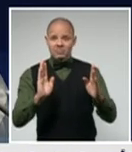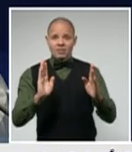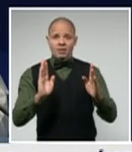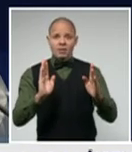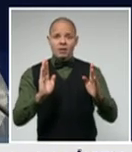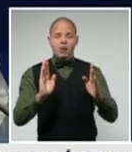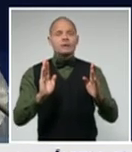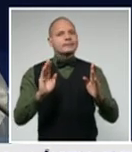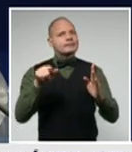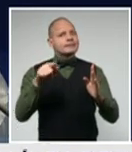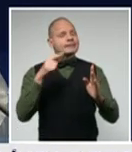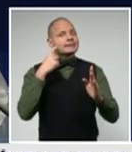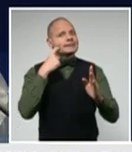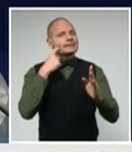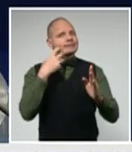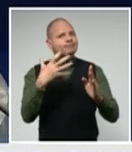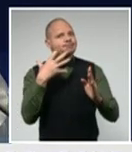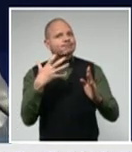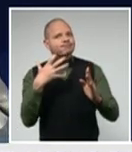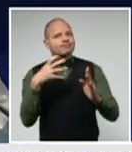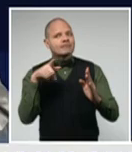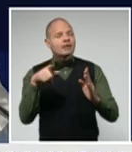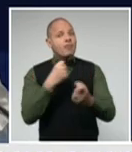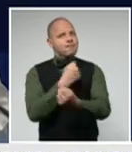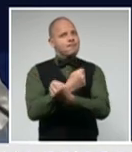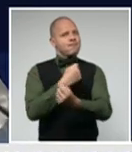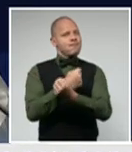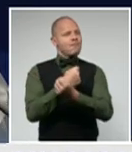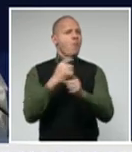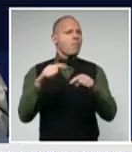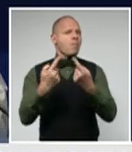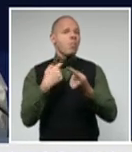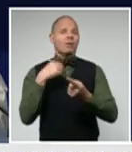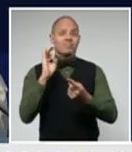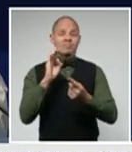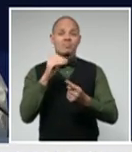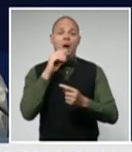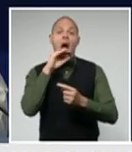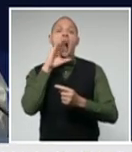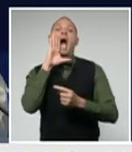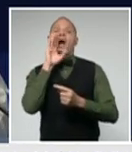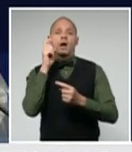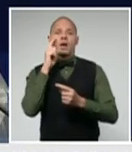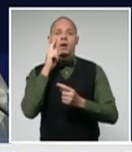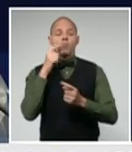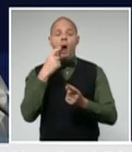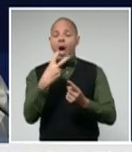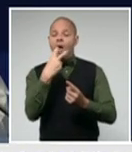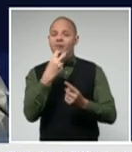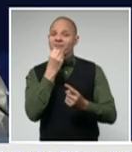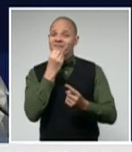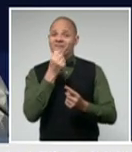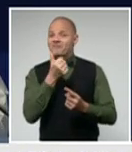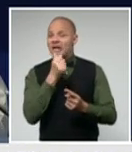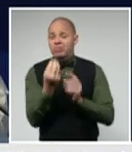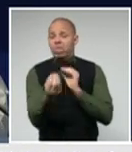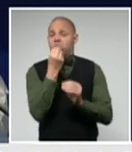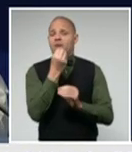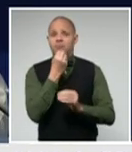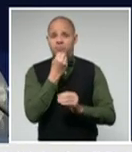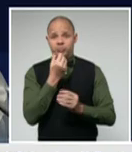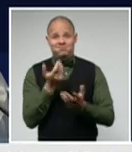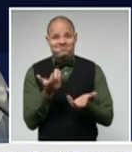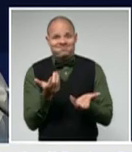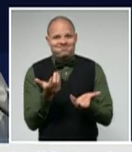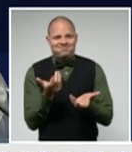son de los equipos más expuestos. Acérquense, recuerden que el estomatólogo trabaja directamente sobre la boca del